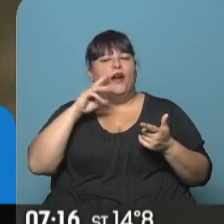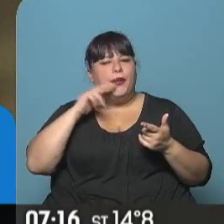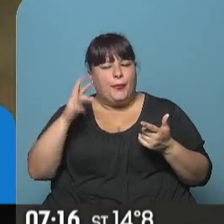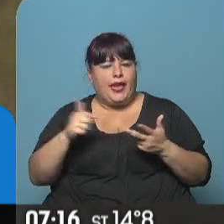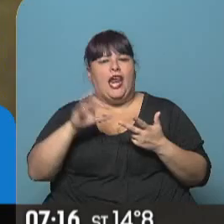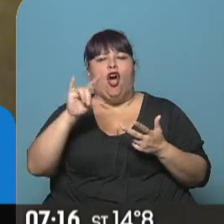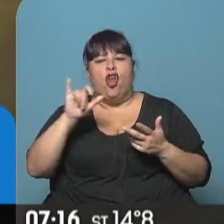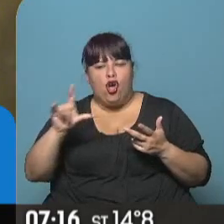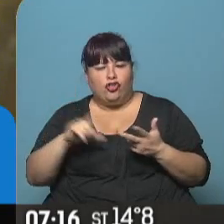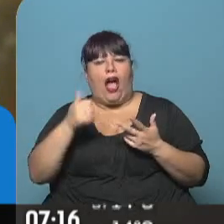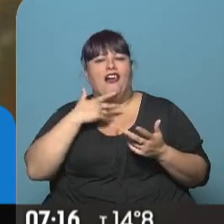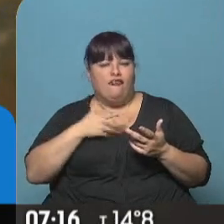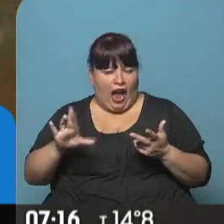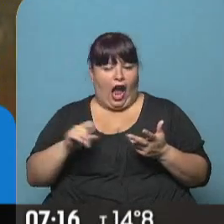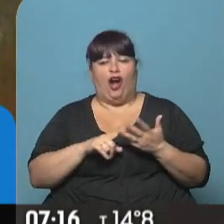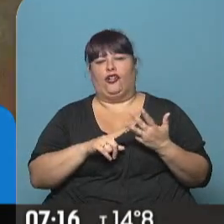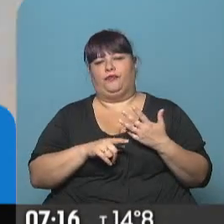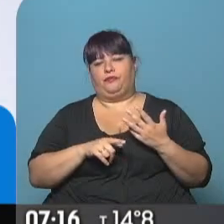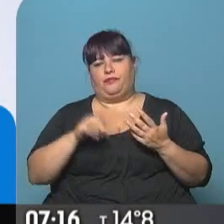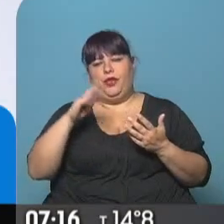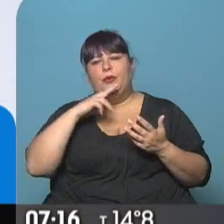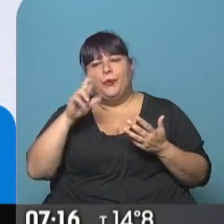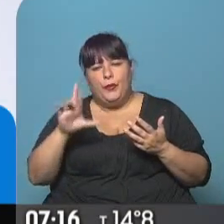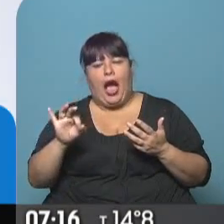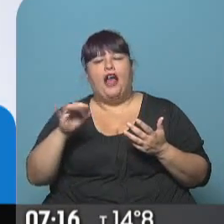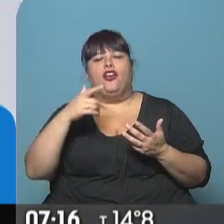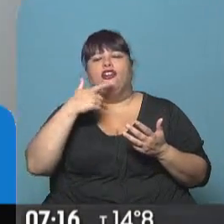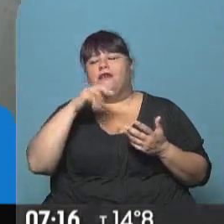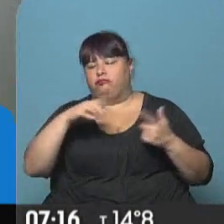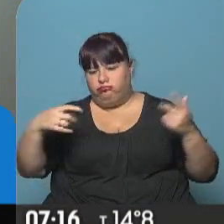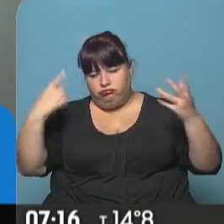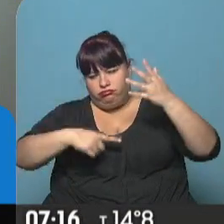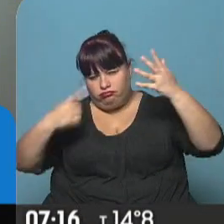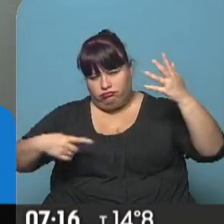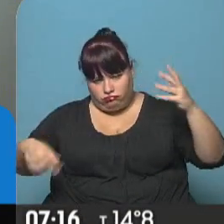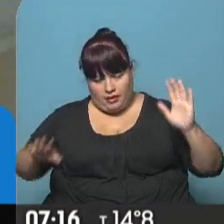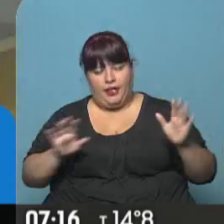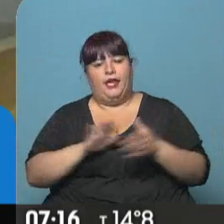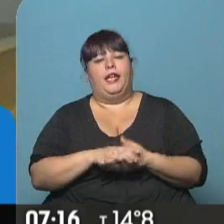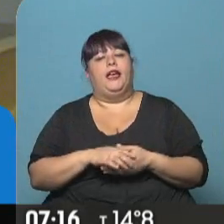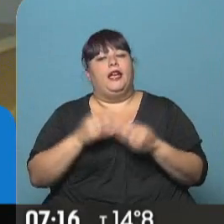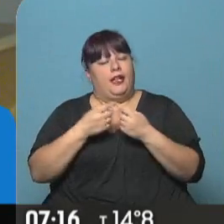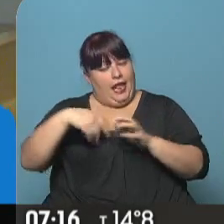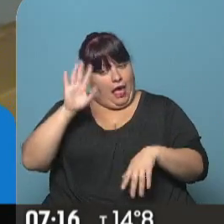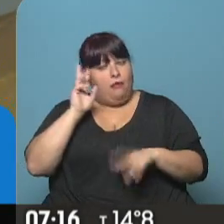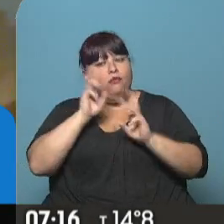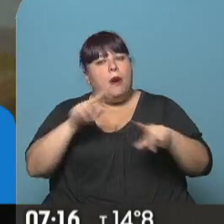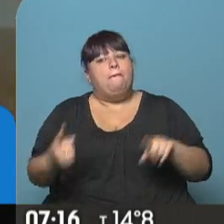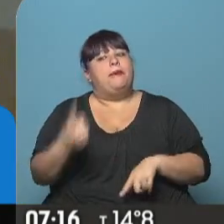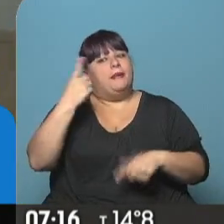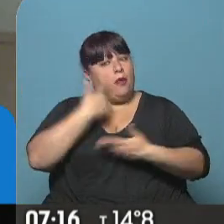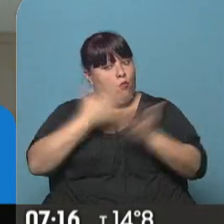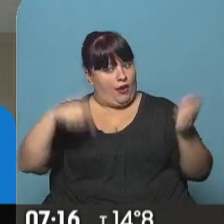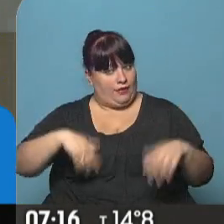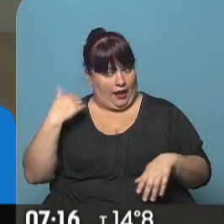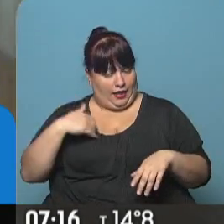Clemente Orozco, David Alfaro Siqueiros, Remedios Varo, Ángel Sarrázaga, y así siguen las firmas, muchos de los cuales se exhiben por primera vez